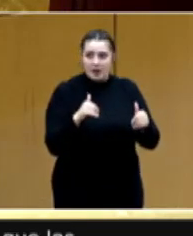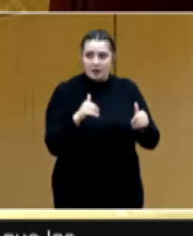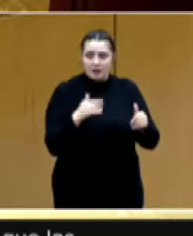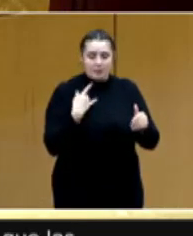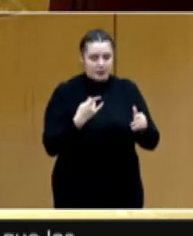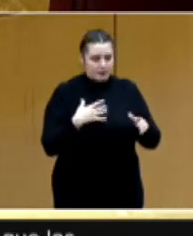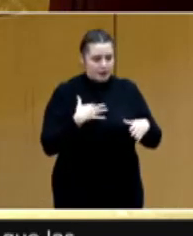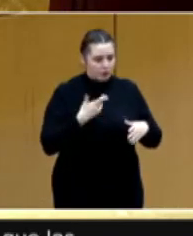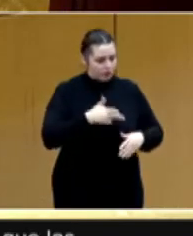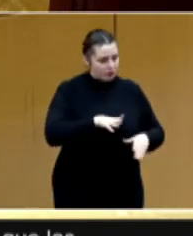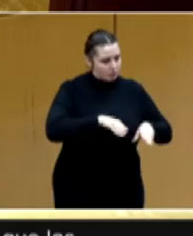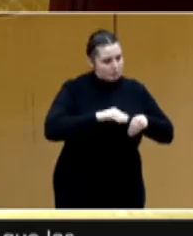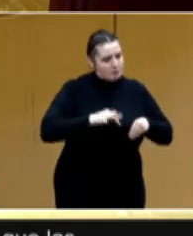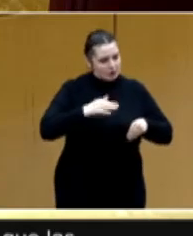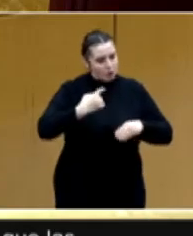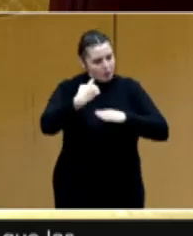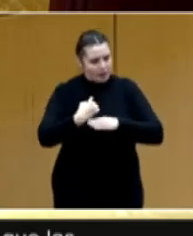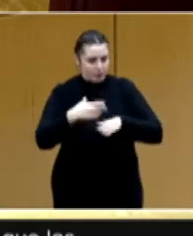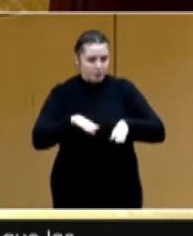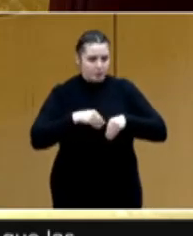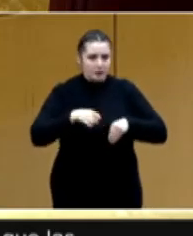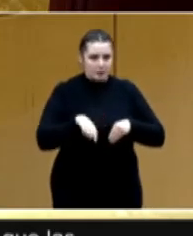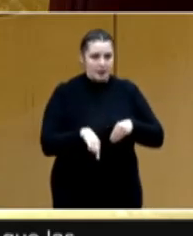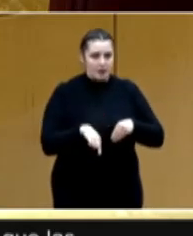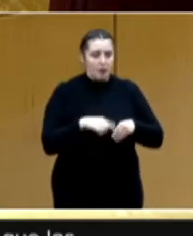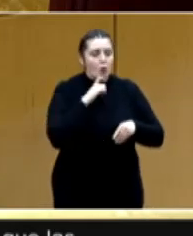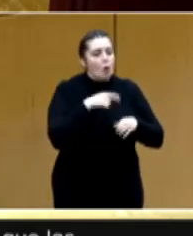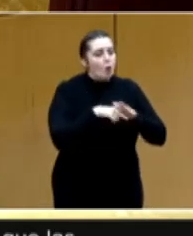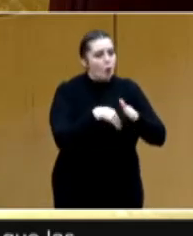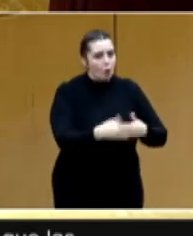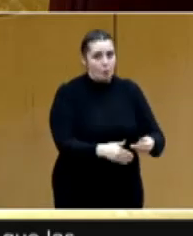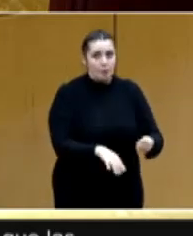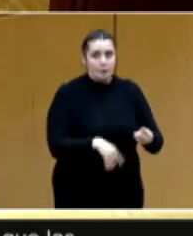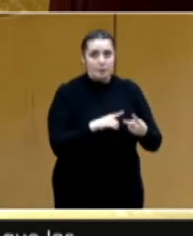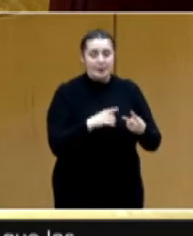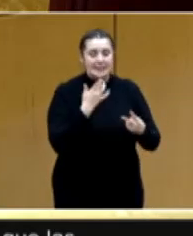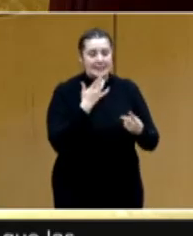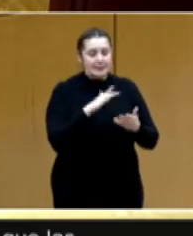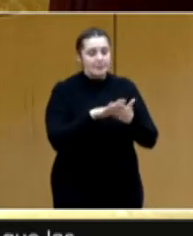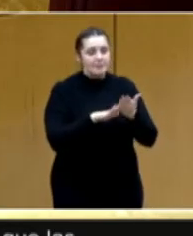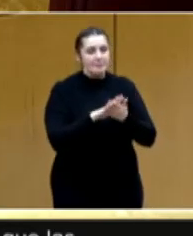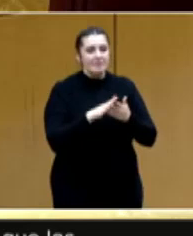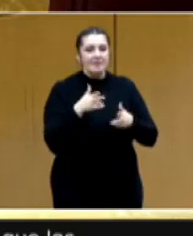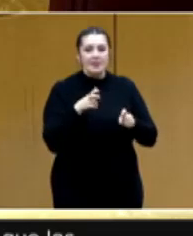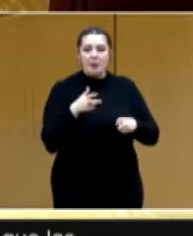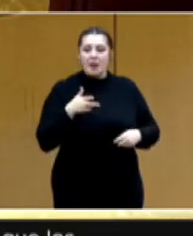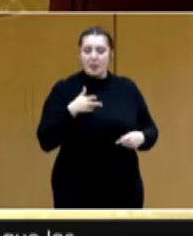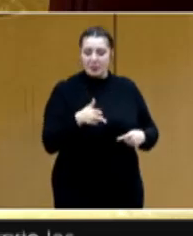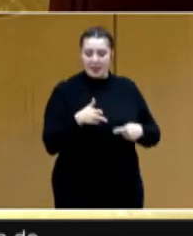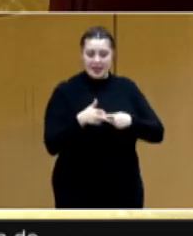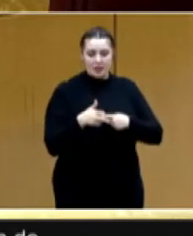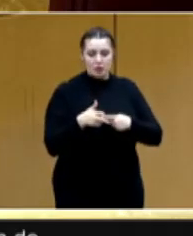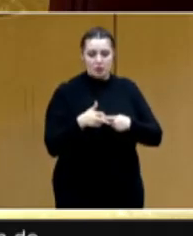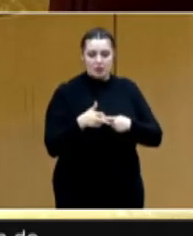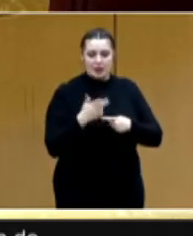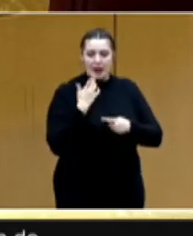obligaciones y luego otra pregunta es que si se habla al hablar de derechos si se han planteado